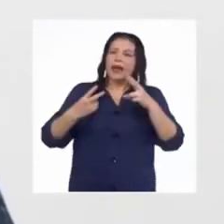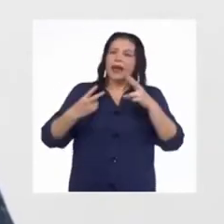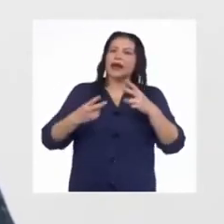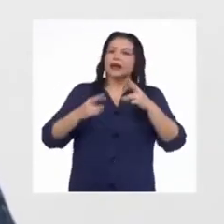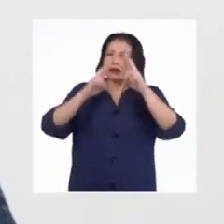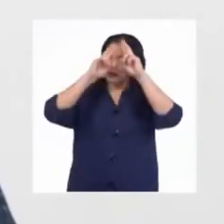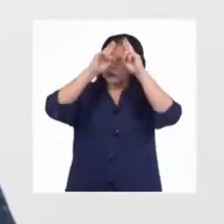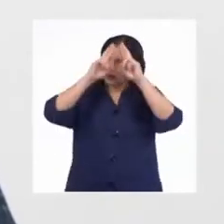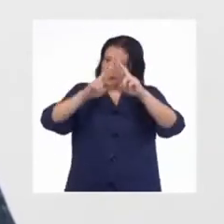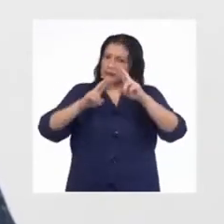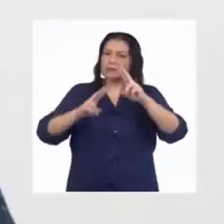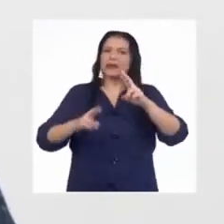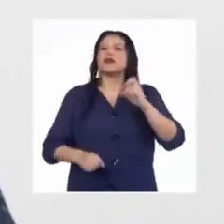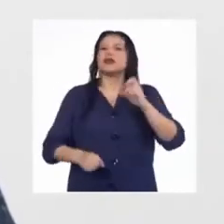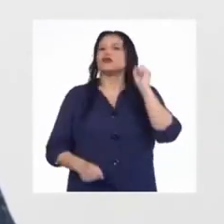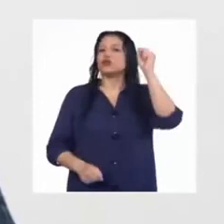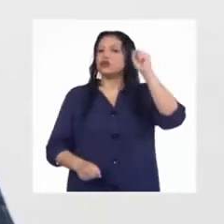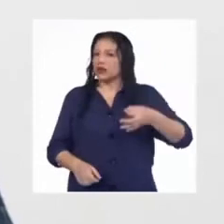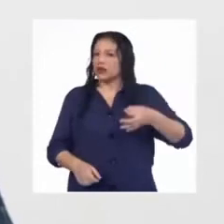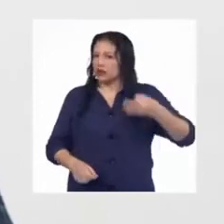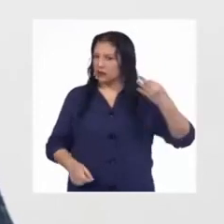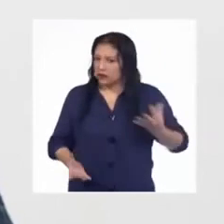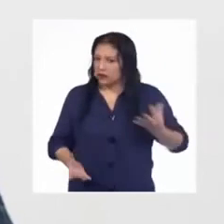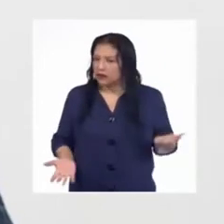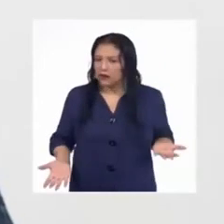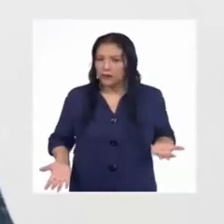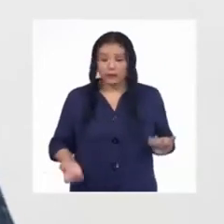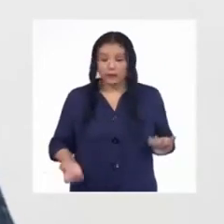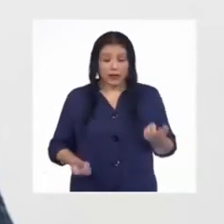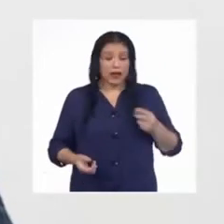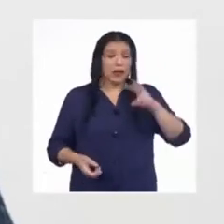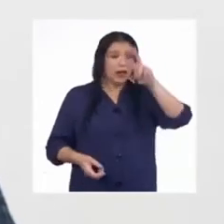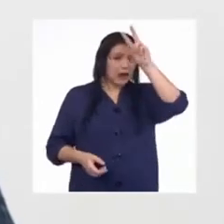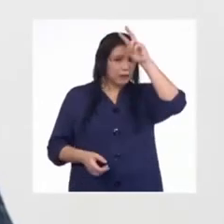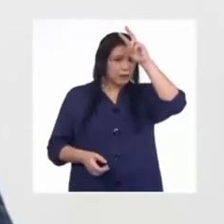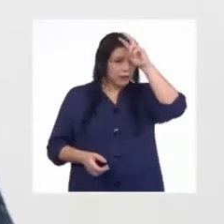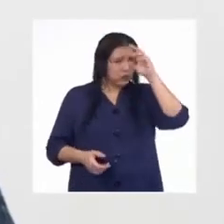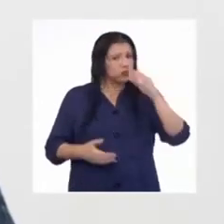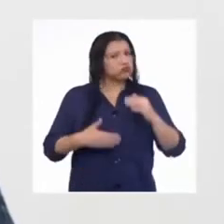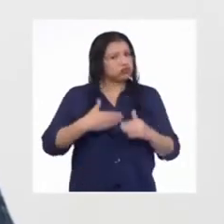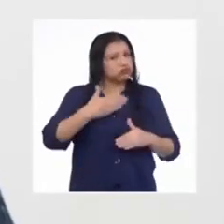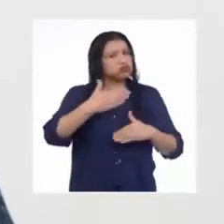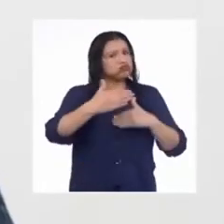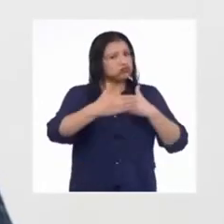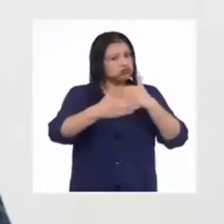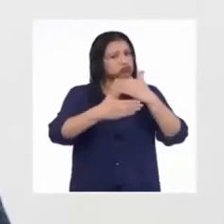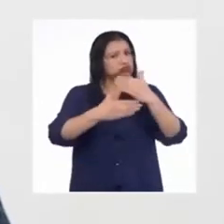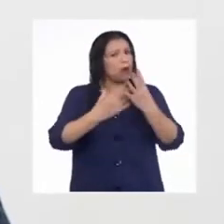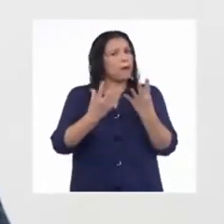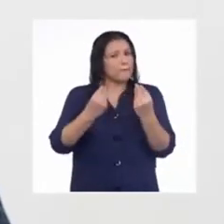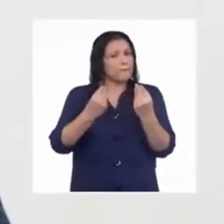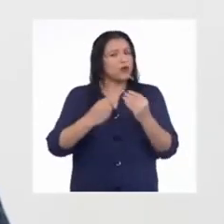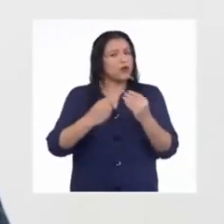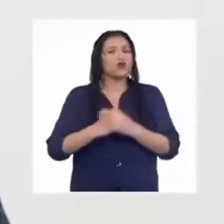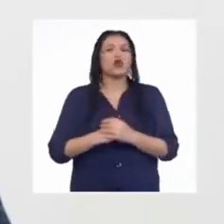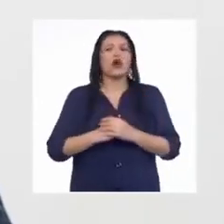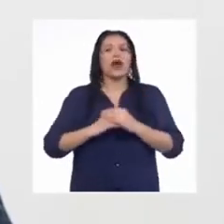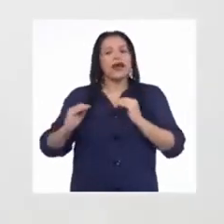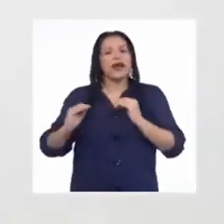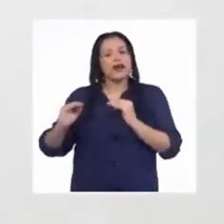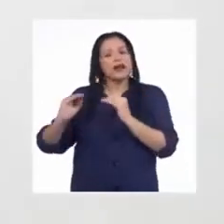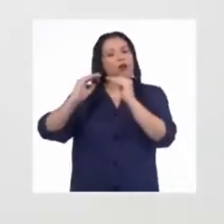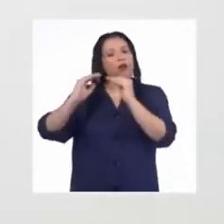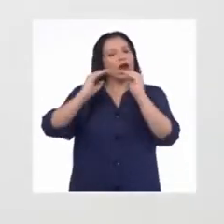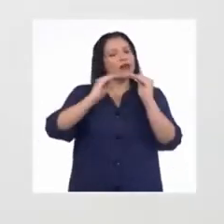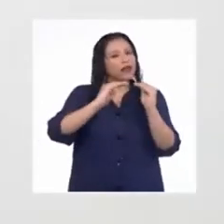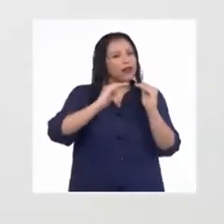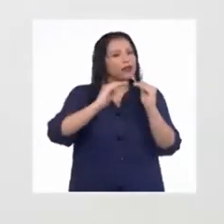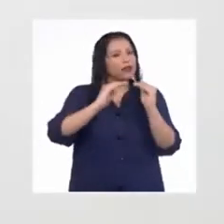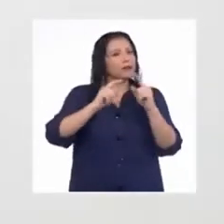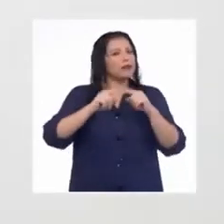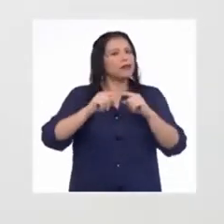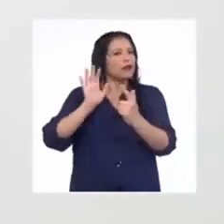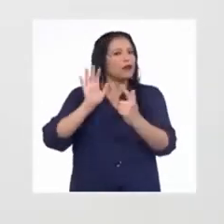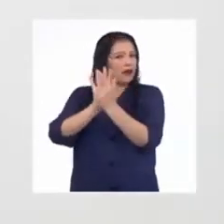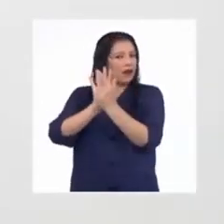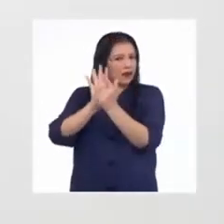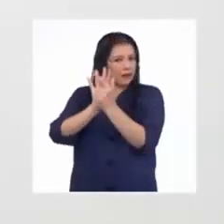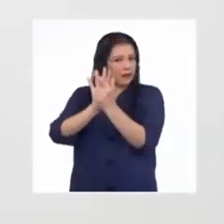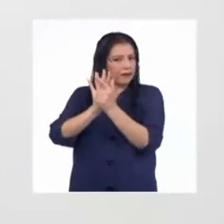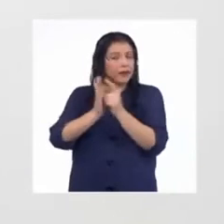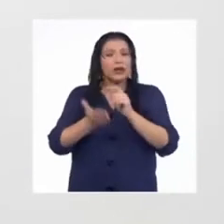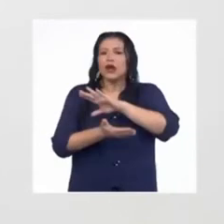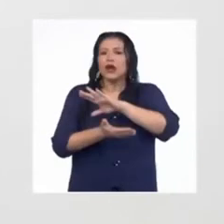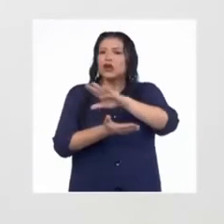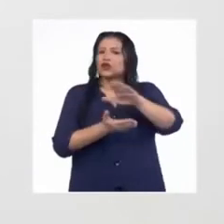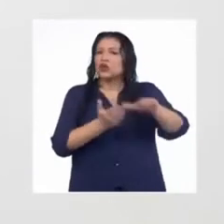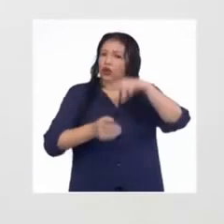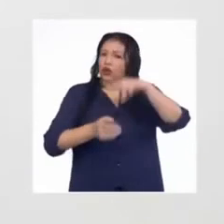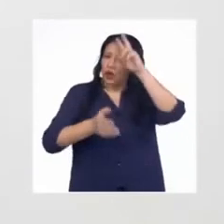derechos. Nuestro país ha avanzado mucho en materia de igualdad de la ciudadanía ante la ley. Todos nosotros podemos hacer